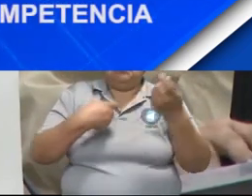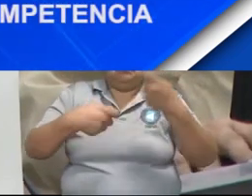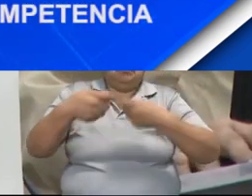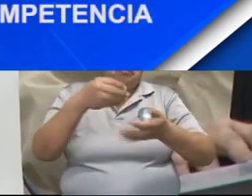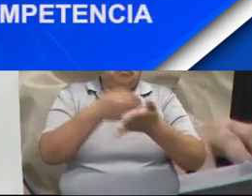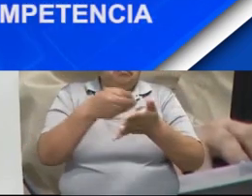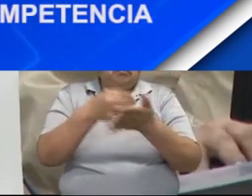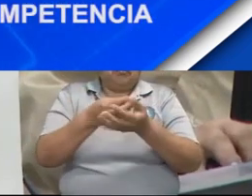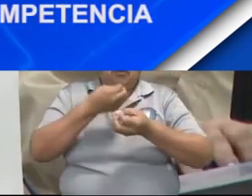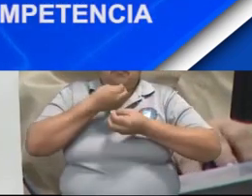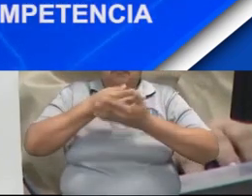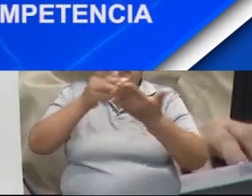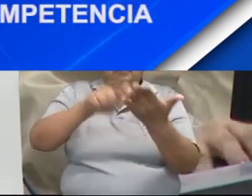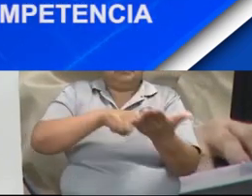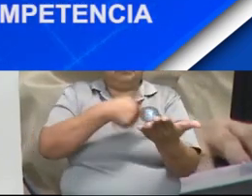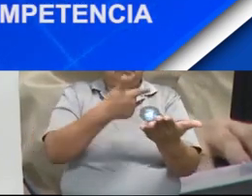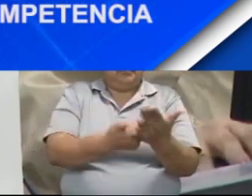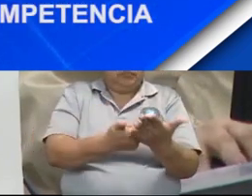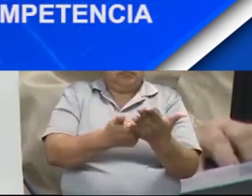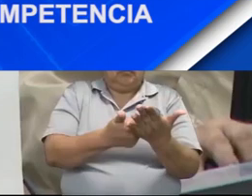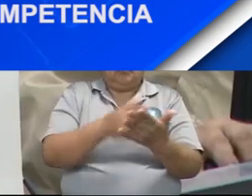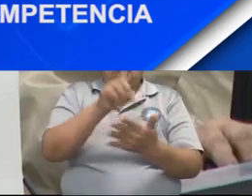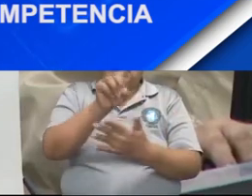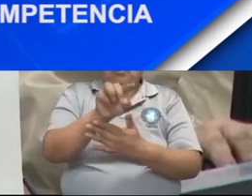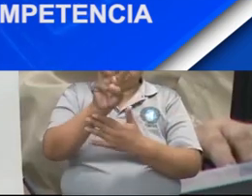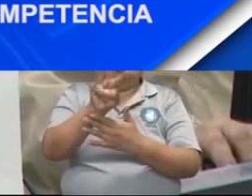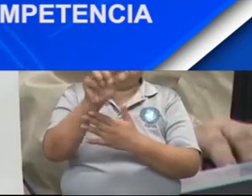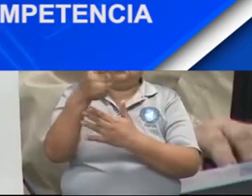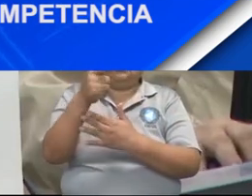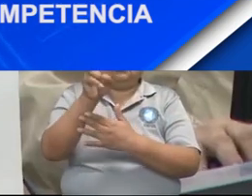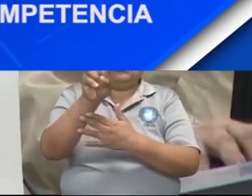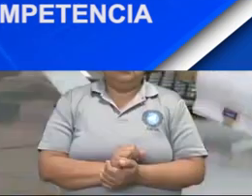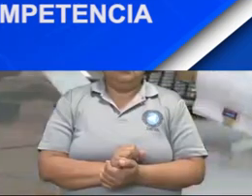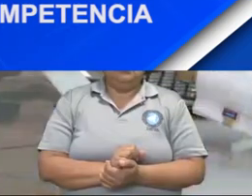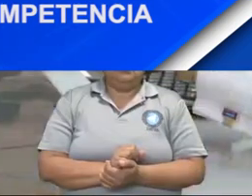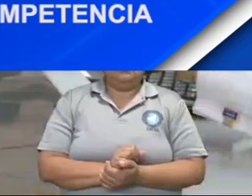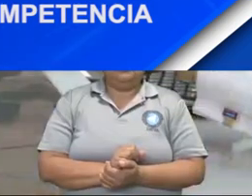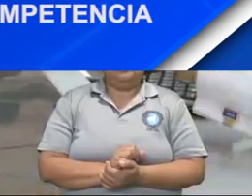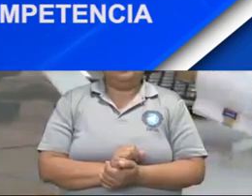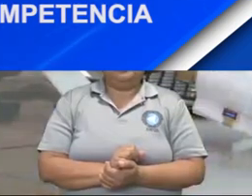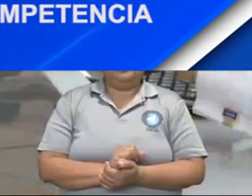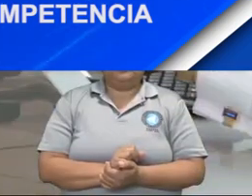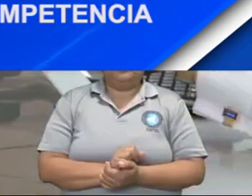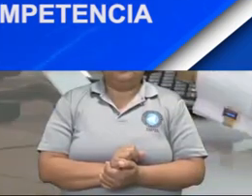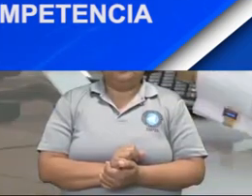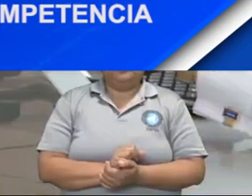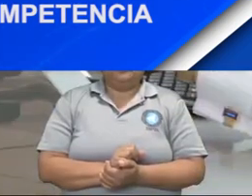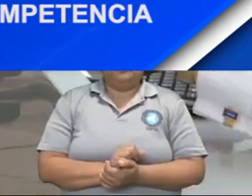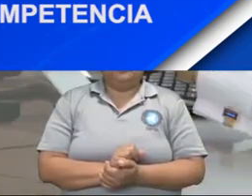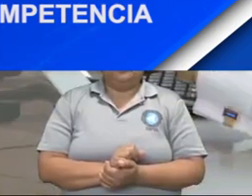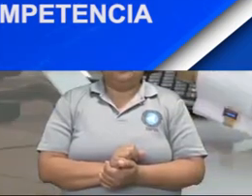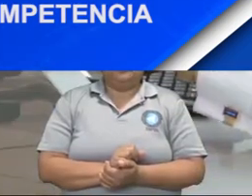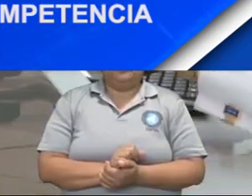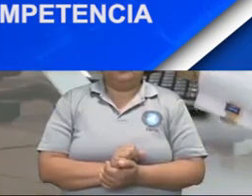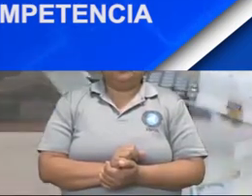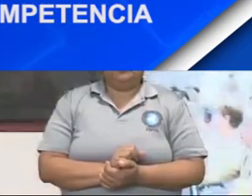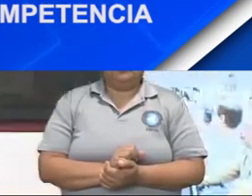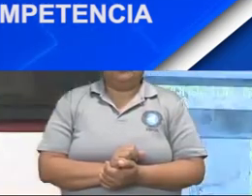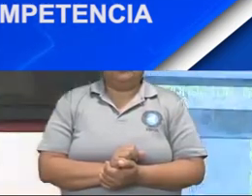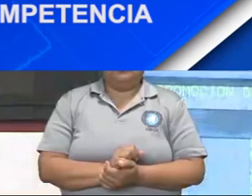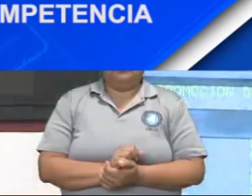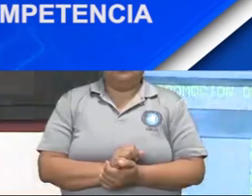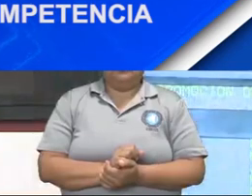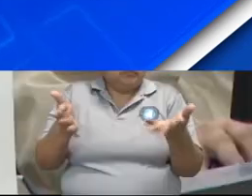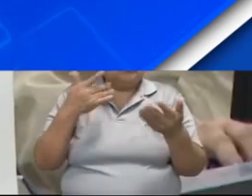12, Darlene Tellez. Diario Oficial 137 del 26 de julio del año 2022. Quinto día de combates entre el ejército